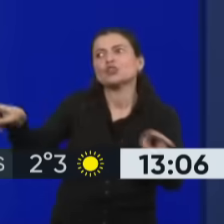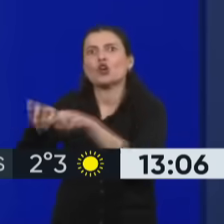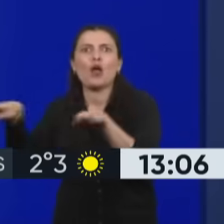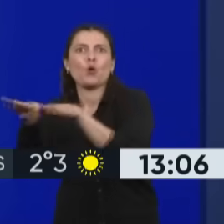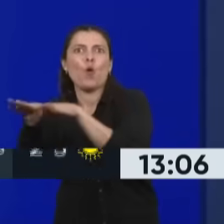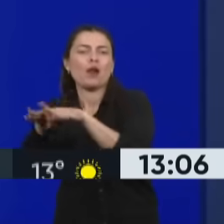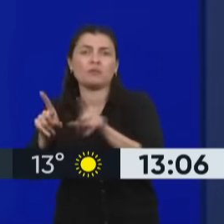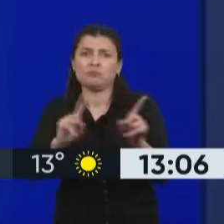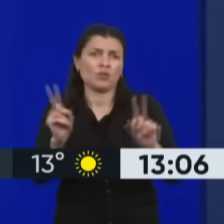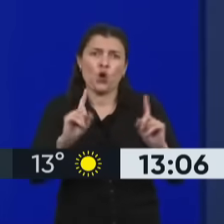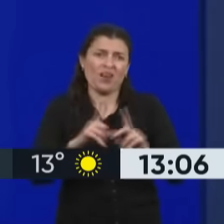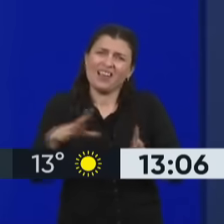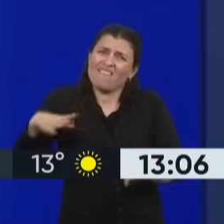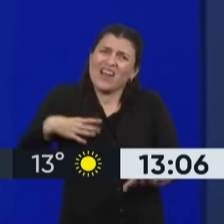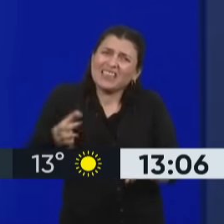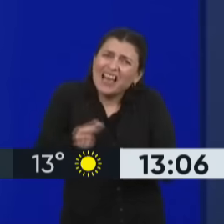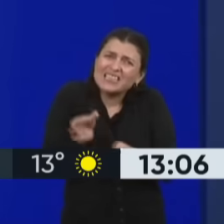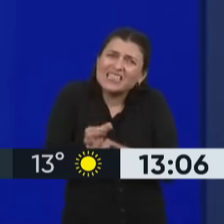Necesitamos hacer un poquito más de docencia.